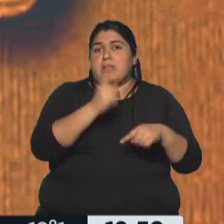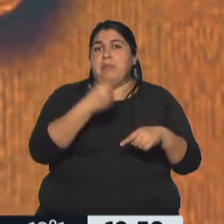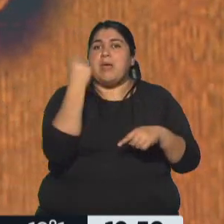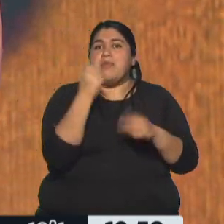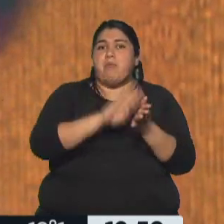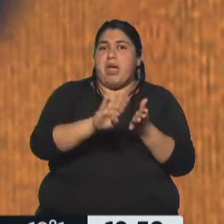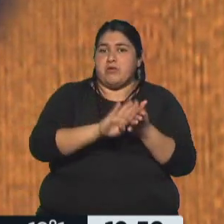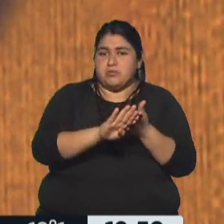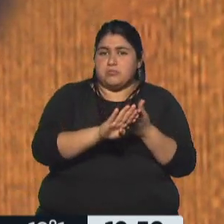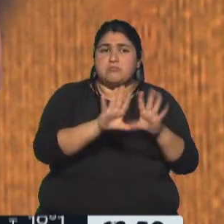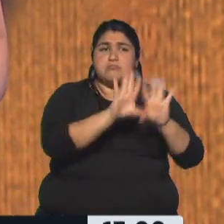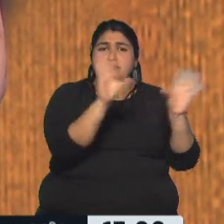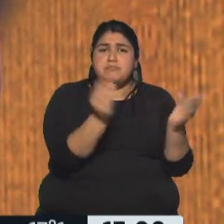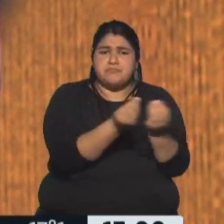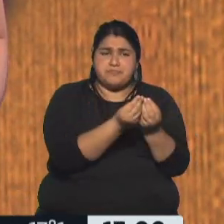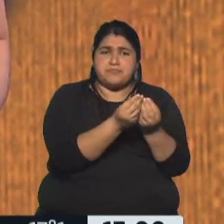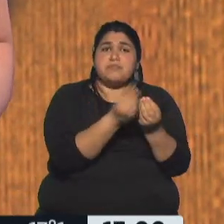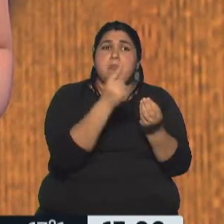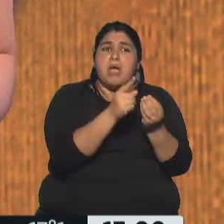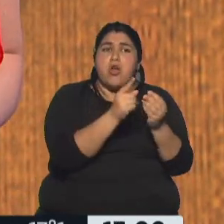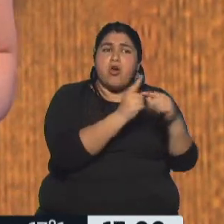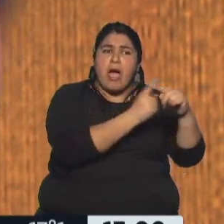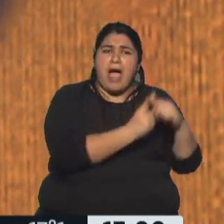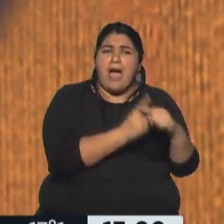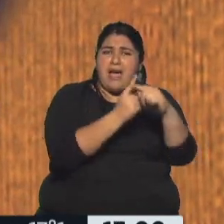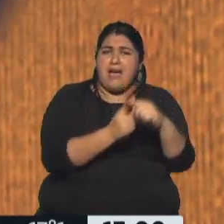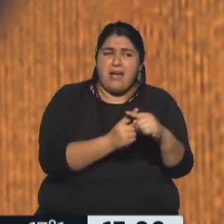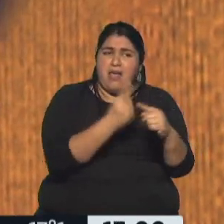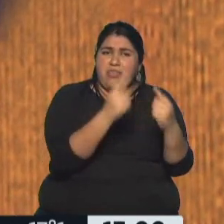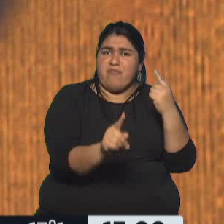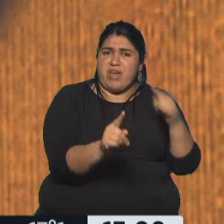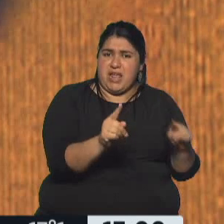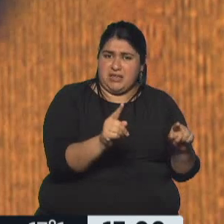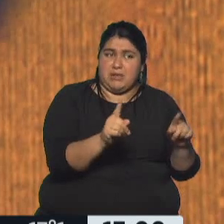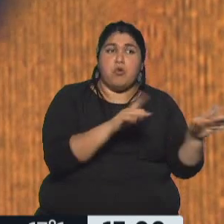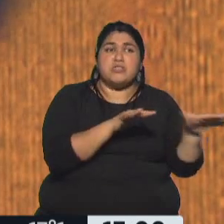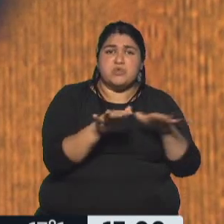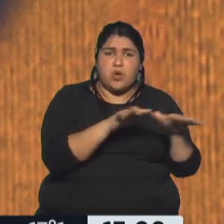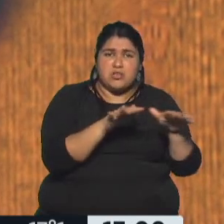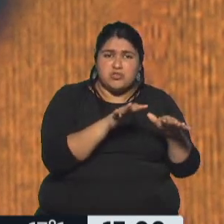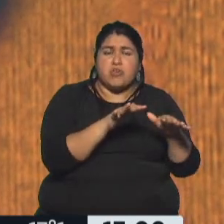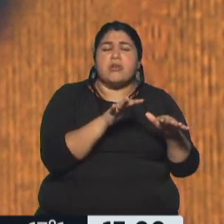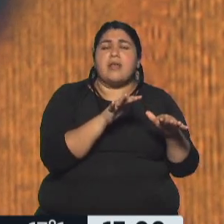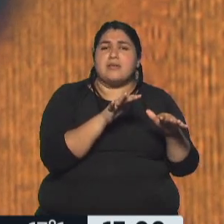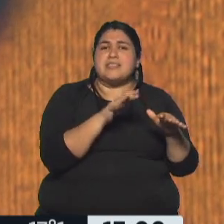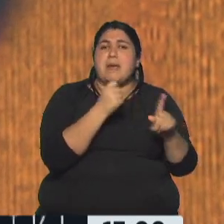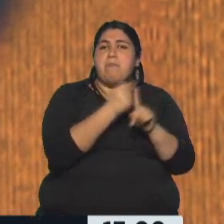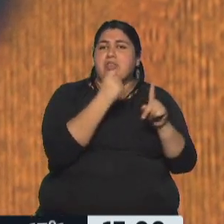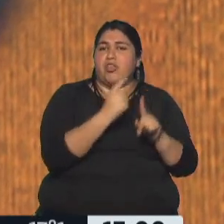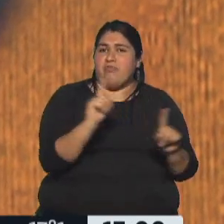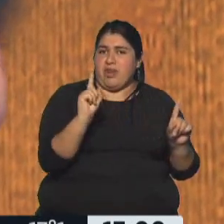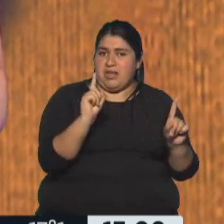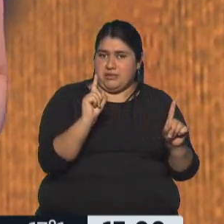tienen una cualificación diferente, tienen una consecuencia diferente sobre la economía argentina y sobre el conjunto de las y